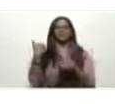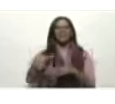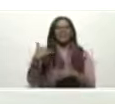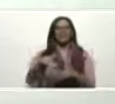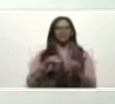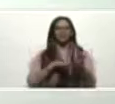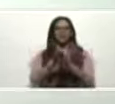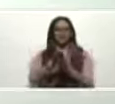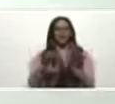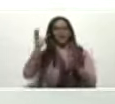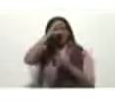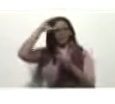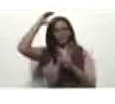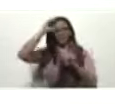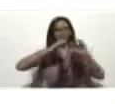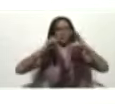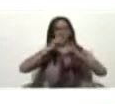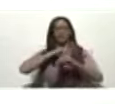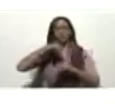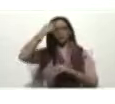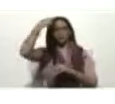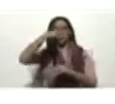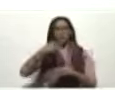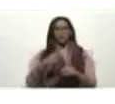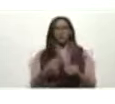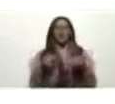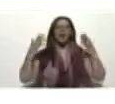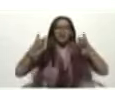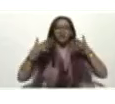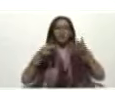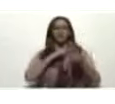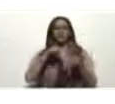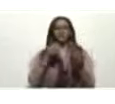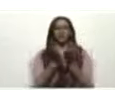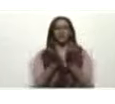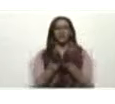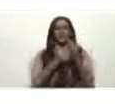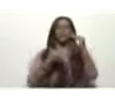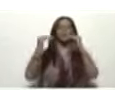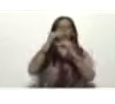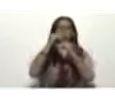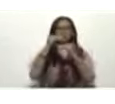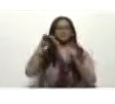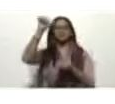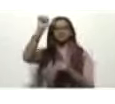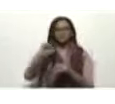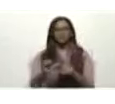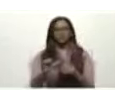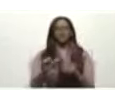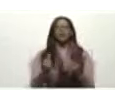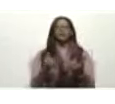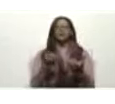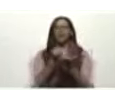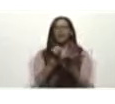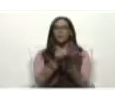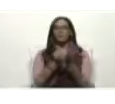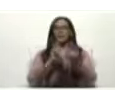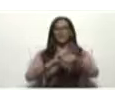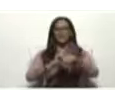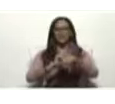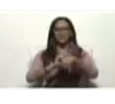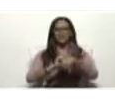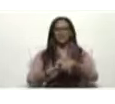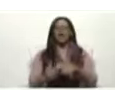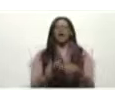capacidad científica de nuestro pueblo, a la formación de nuestros estudiantes de posgrado, al análisis de las muestras de medicina, a los estudios de las